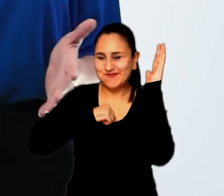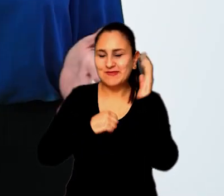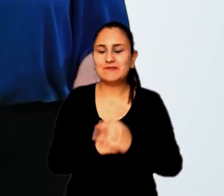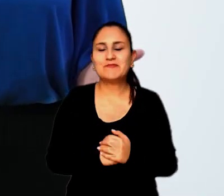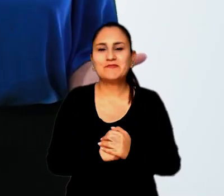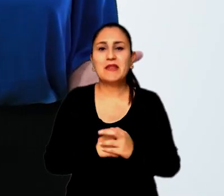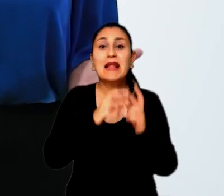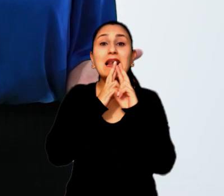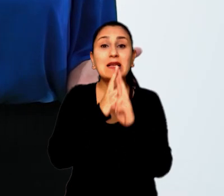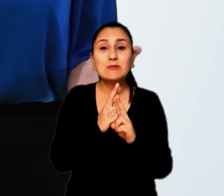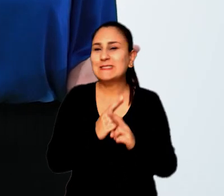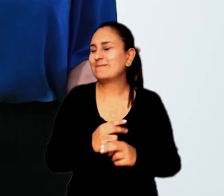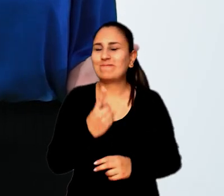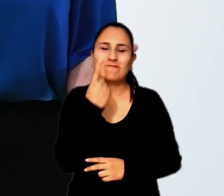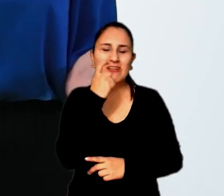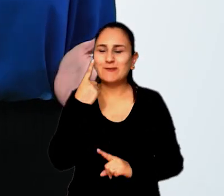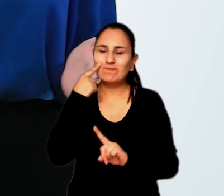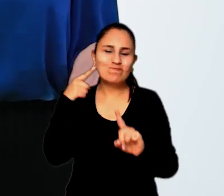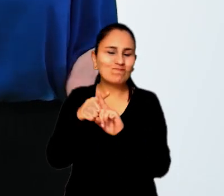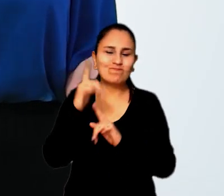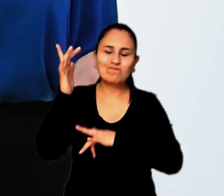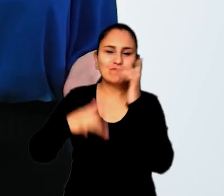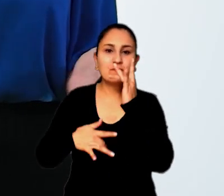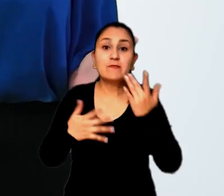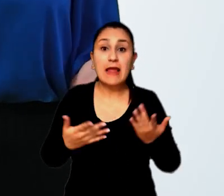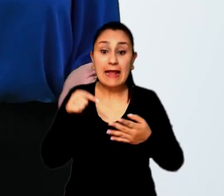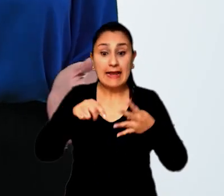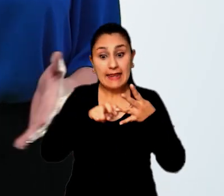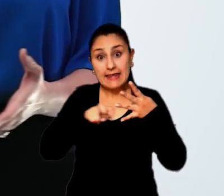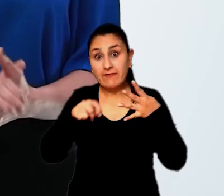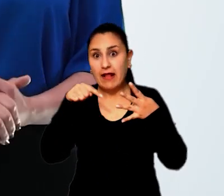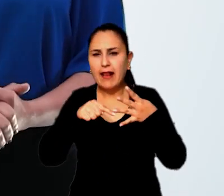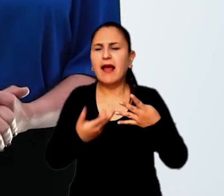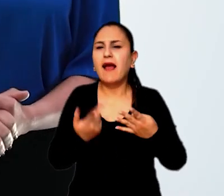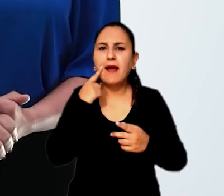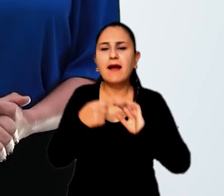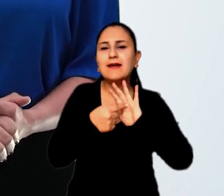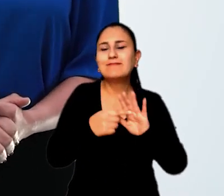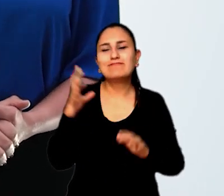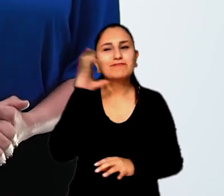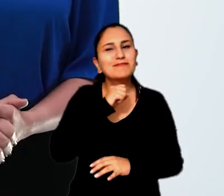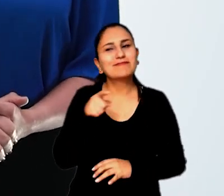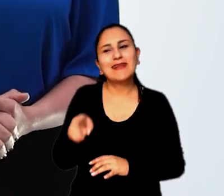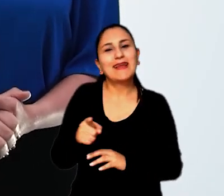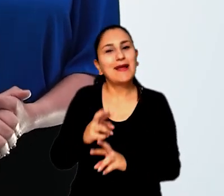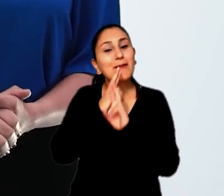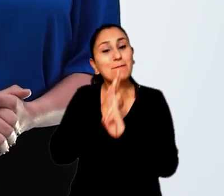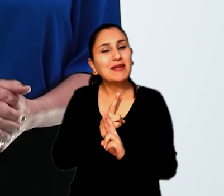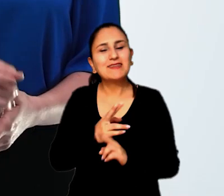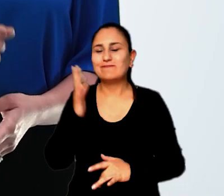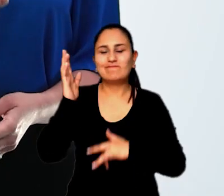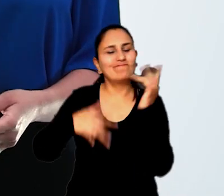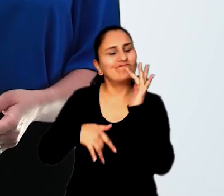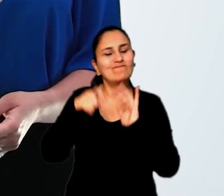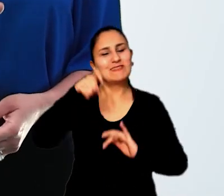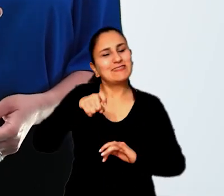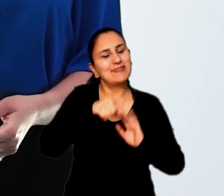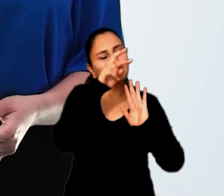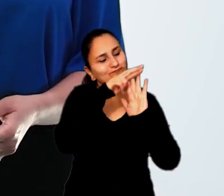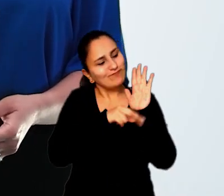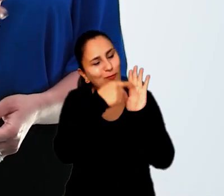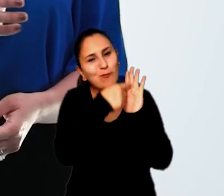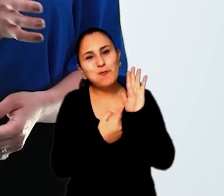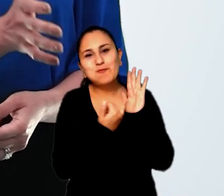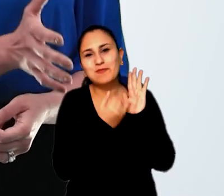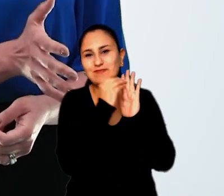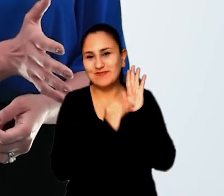este nivel expresa que la respuesta no cumple con los requerimientos es decir cuando el estudiante responde con explicaciones